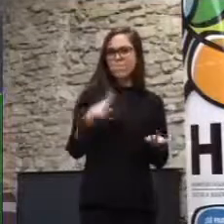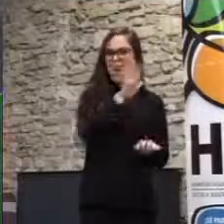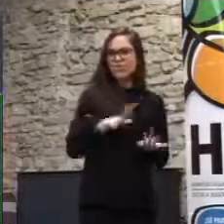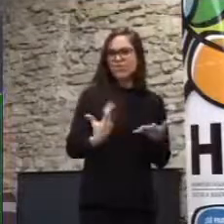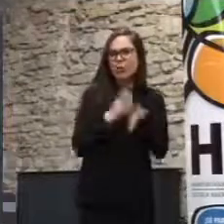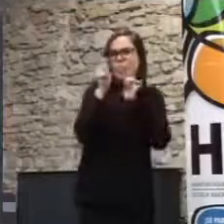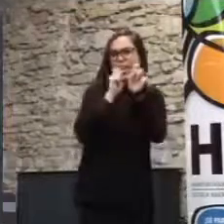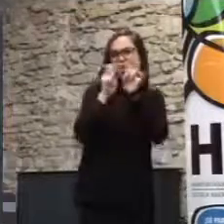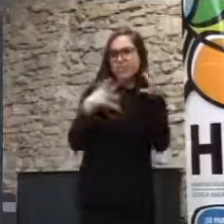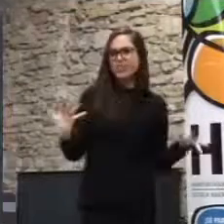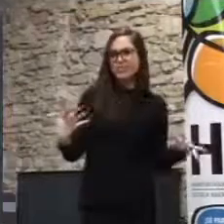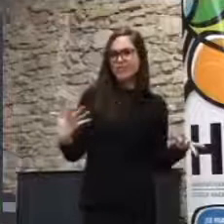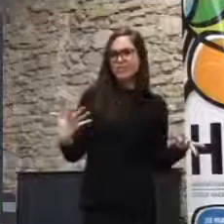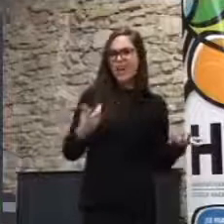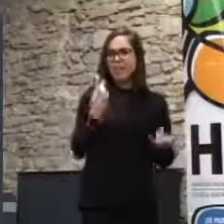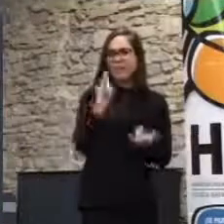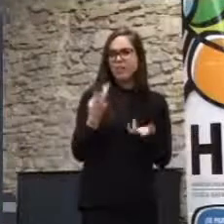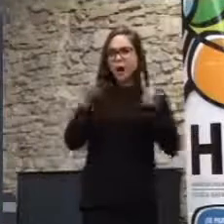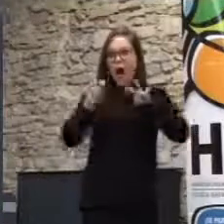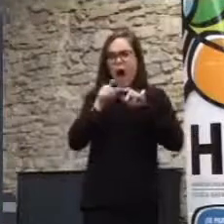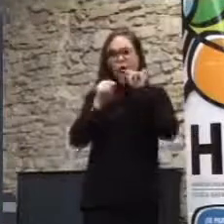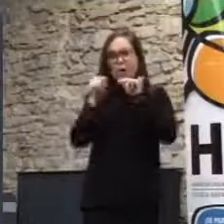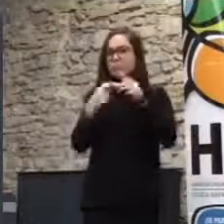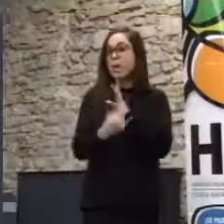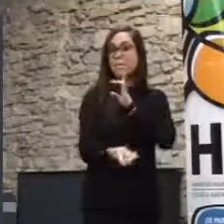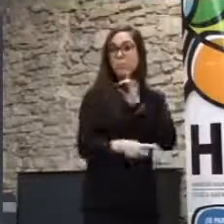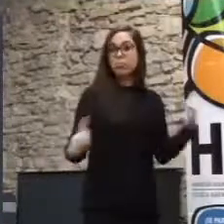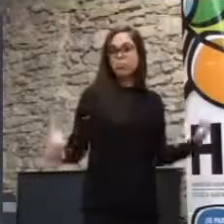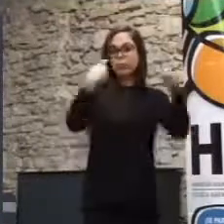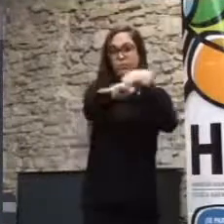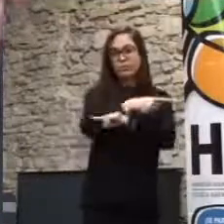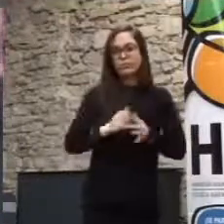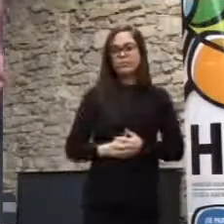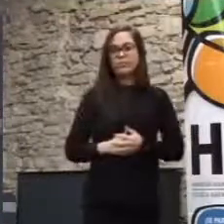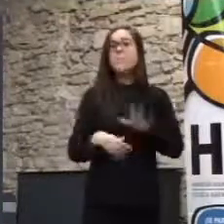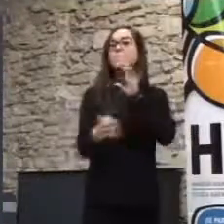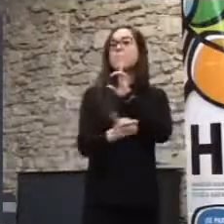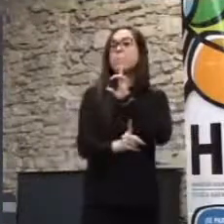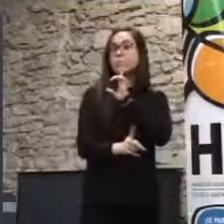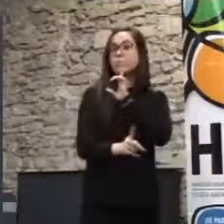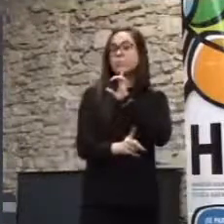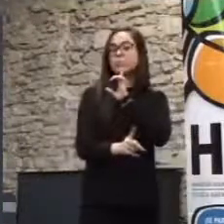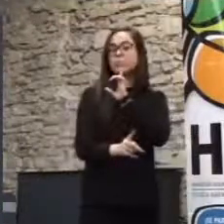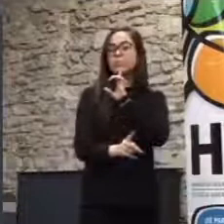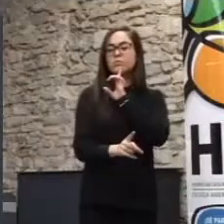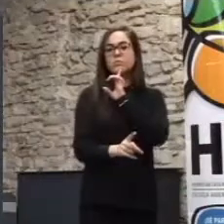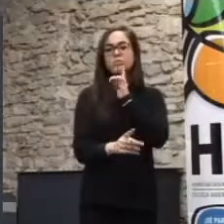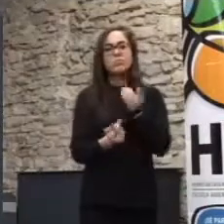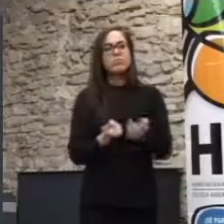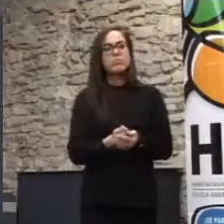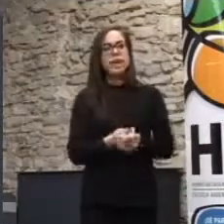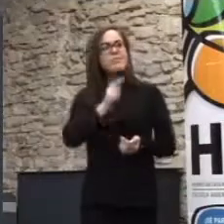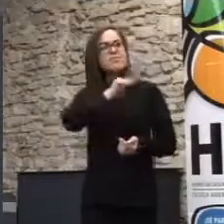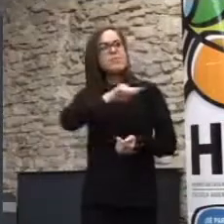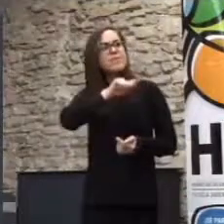busca cinco pies al gato. En Bilbao, por ejemplo, es todo lo contrario. En Bilbao tienen ese sentimiento